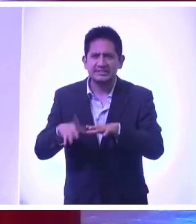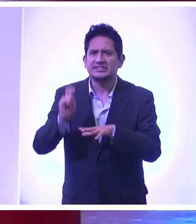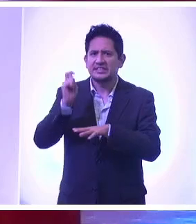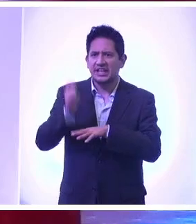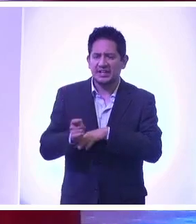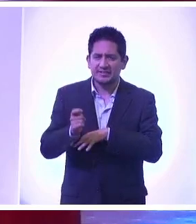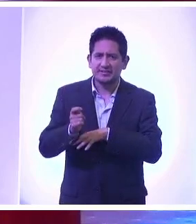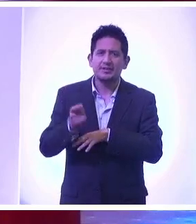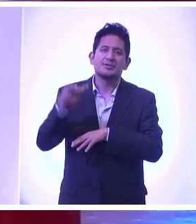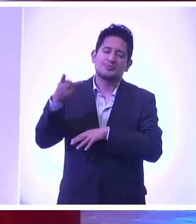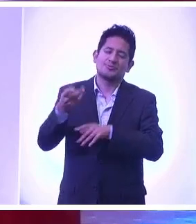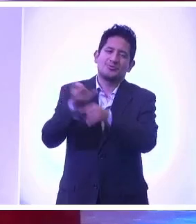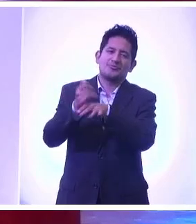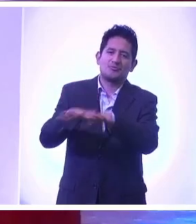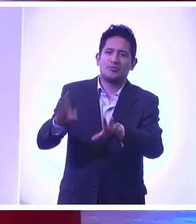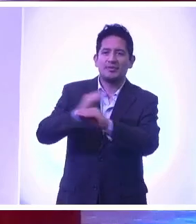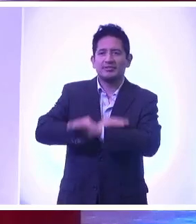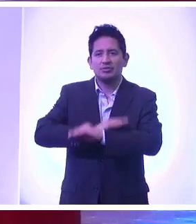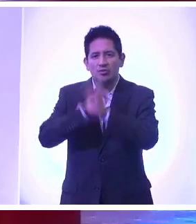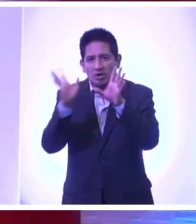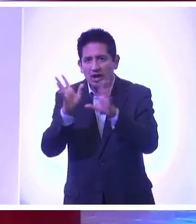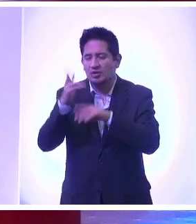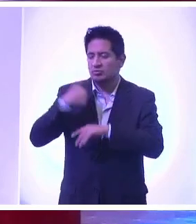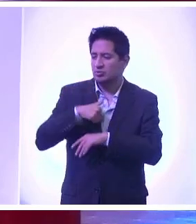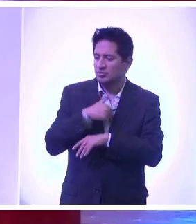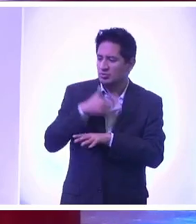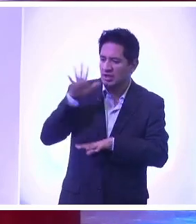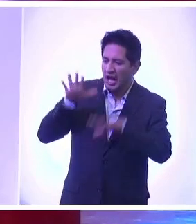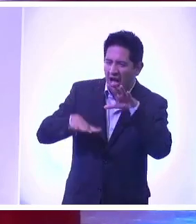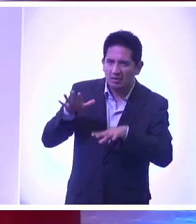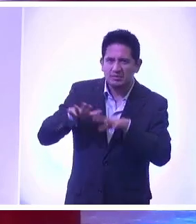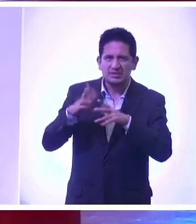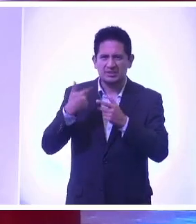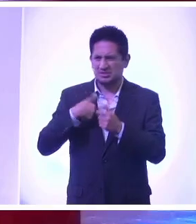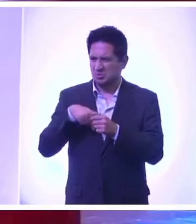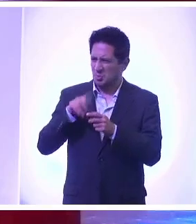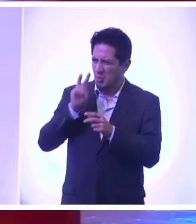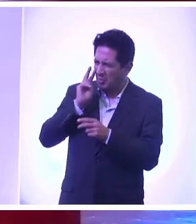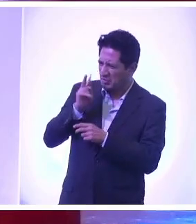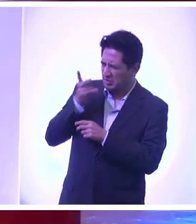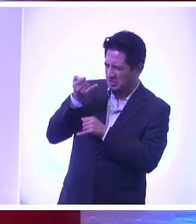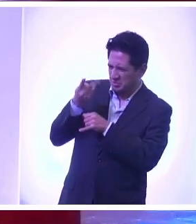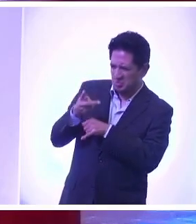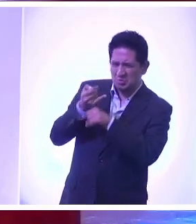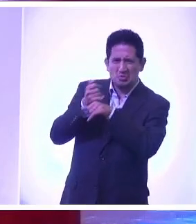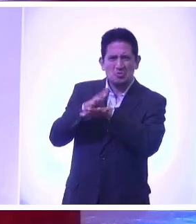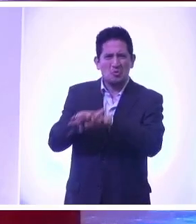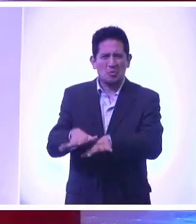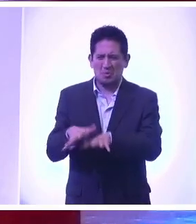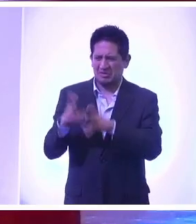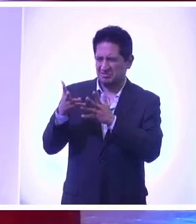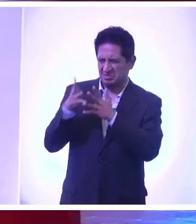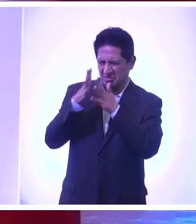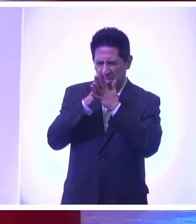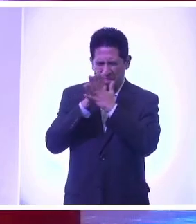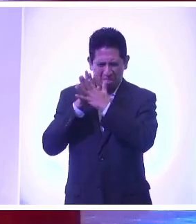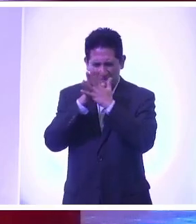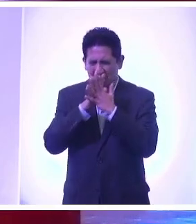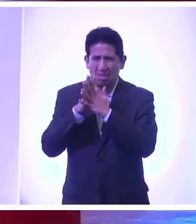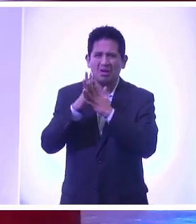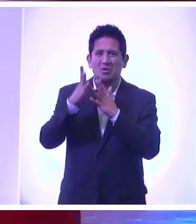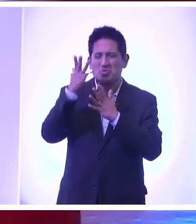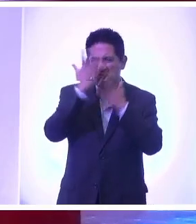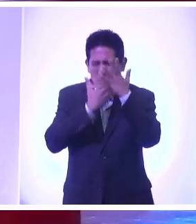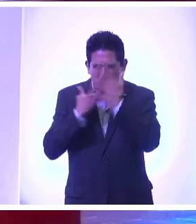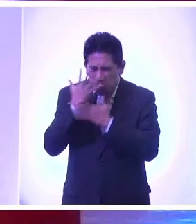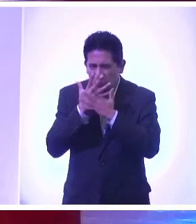tenemos un gobierno que sea legítimo y que y que sus decisiones sean legítimas es un gobierno que va a ser para nosotros